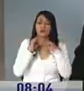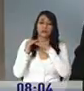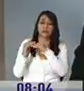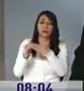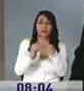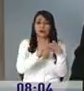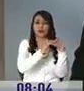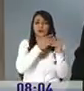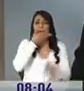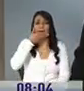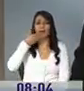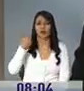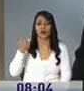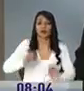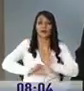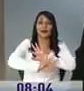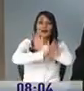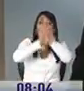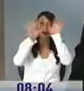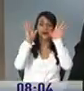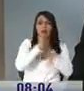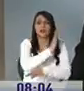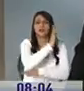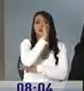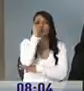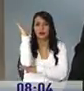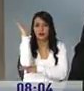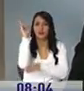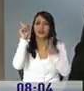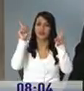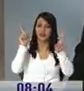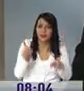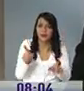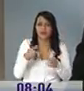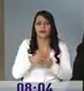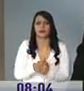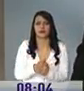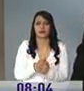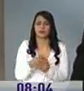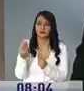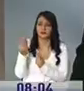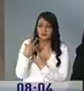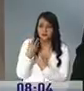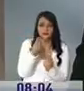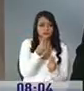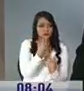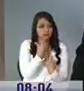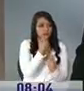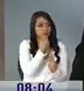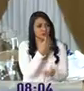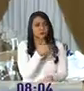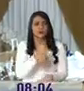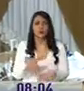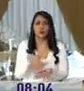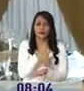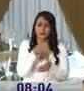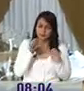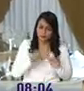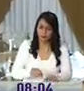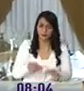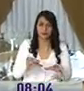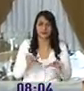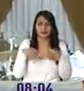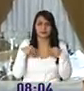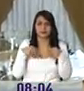mucho más clara transparente que recoja las distintas versiones y las distintas inquietudes desde el comité